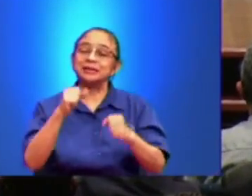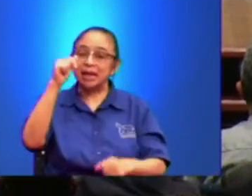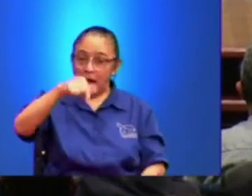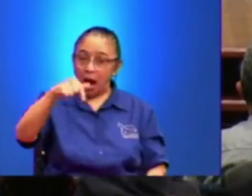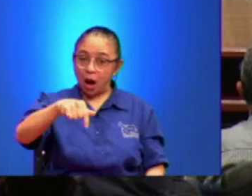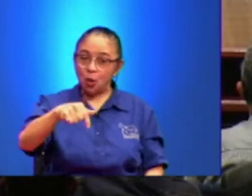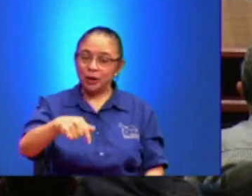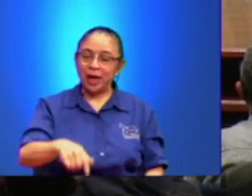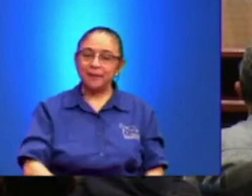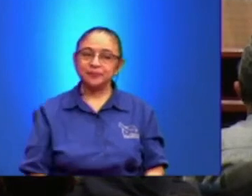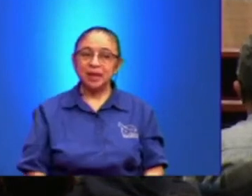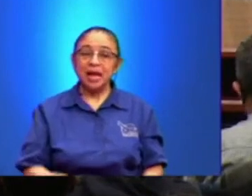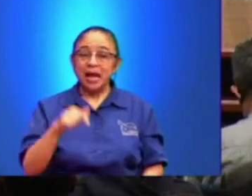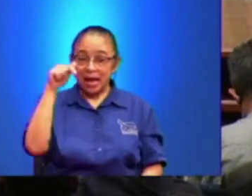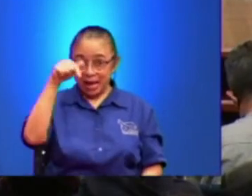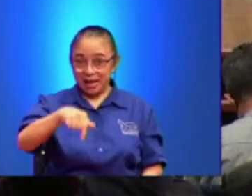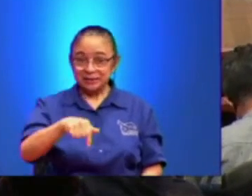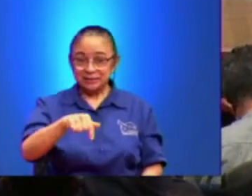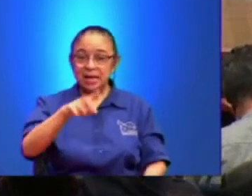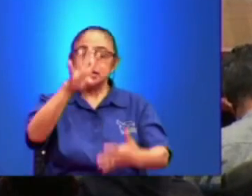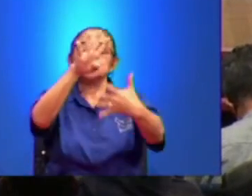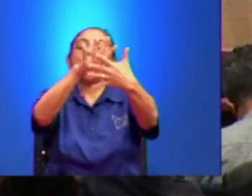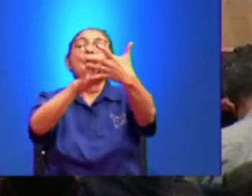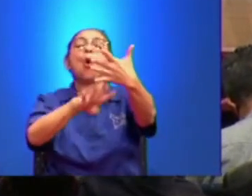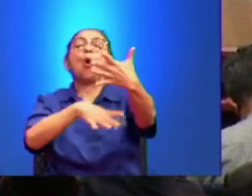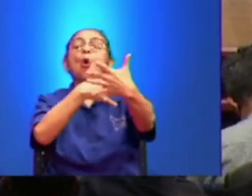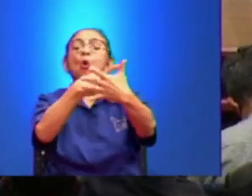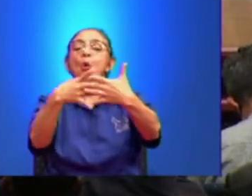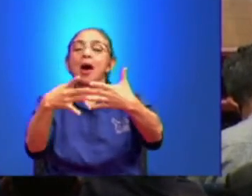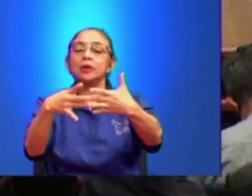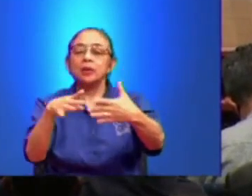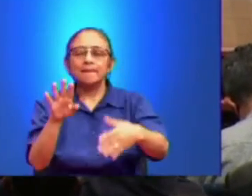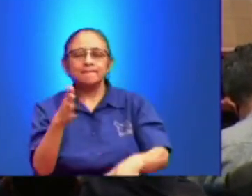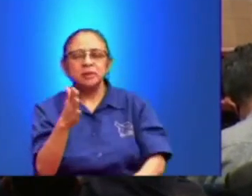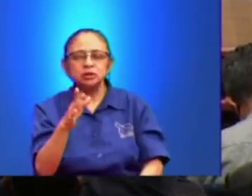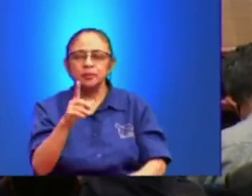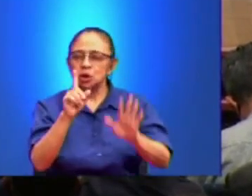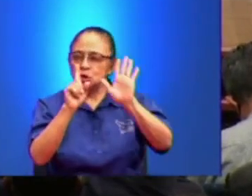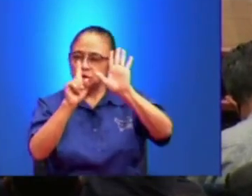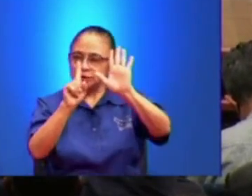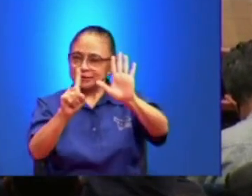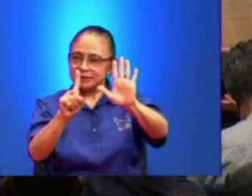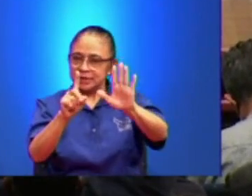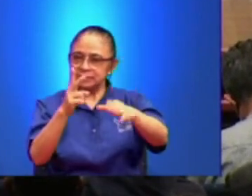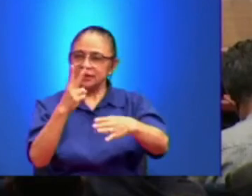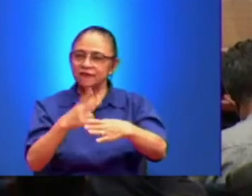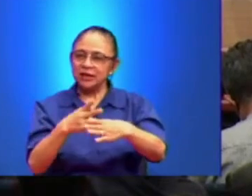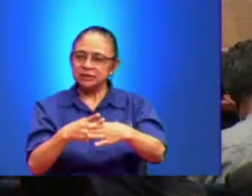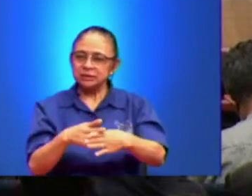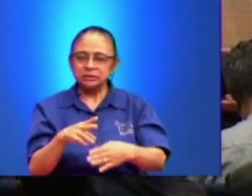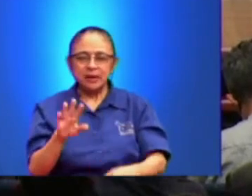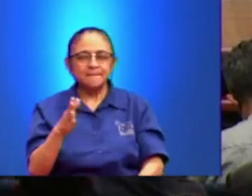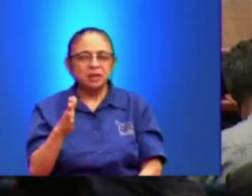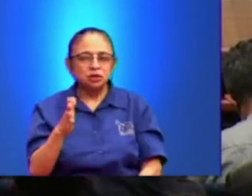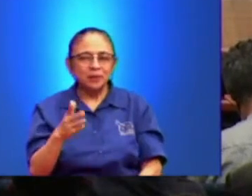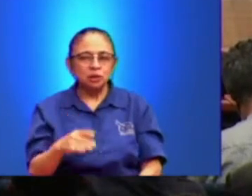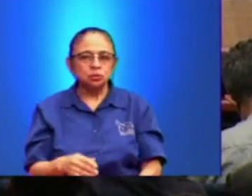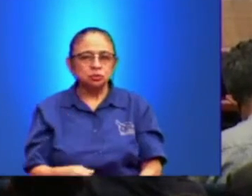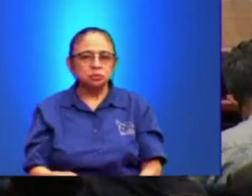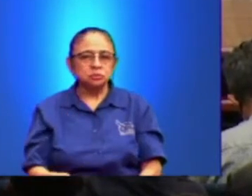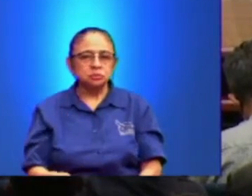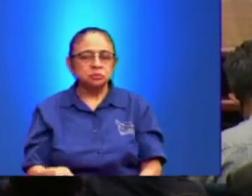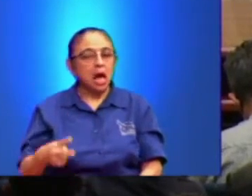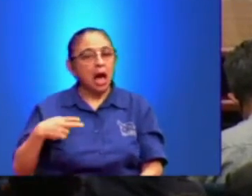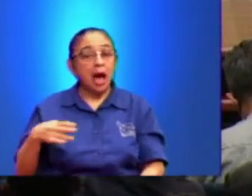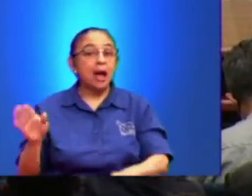este es un cuadro cuando el señor por lo menos seis veces no digo que sean las únicas seis veces en donde le enseña su muerte